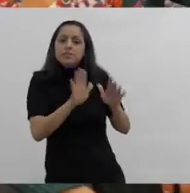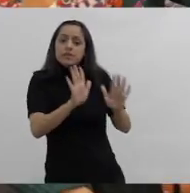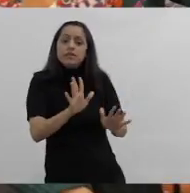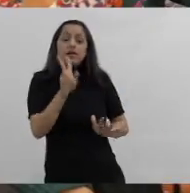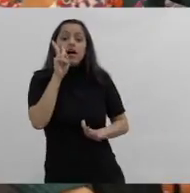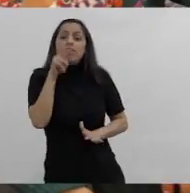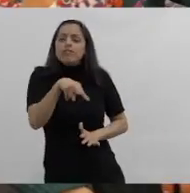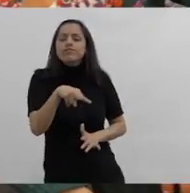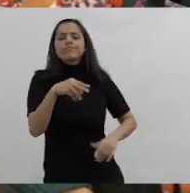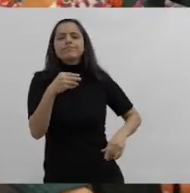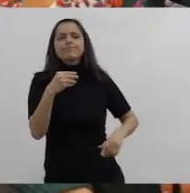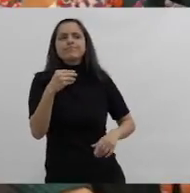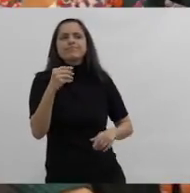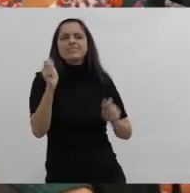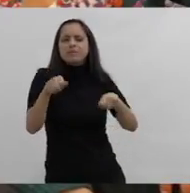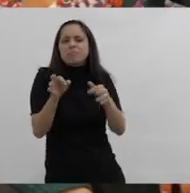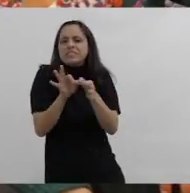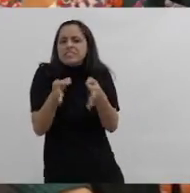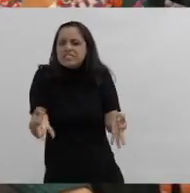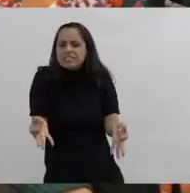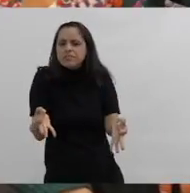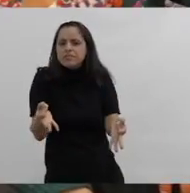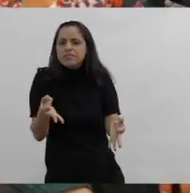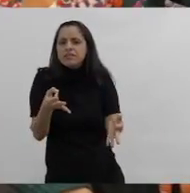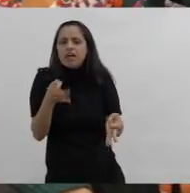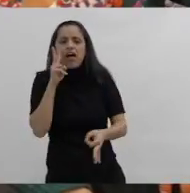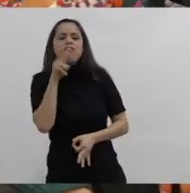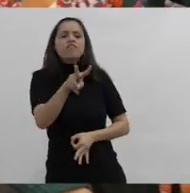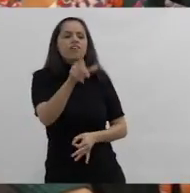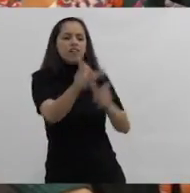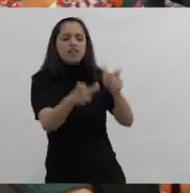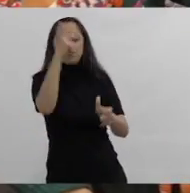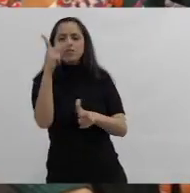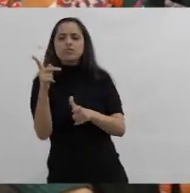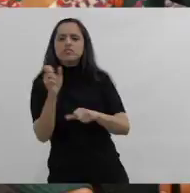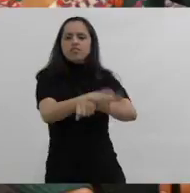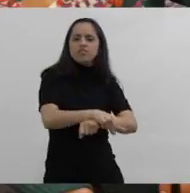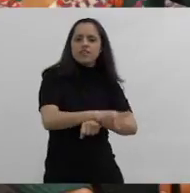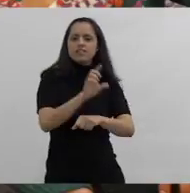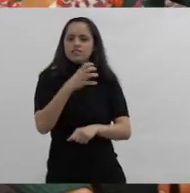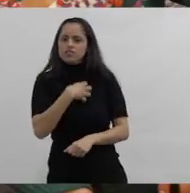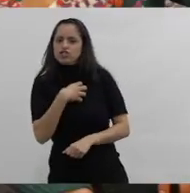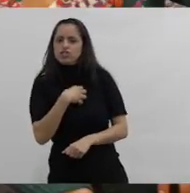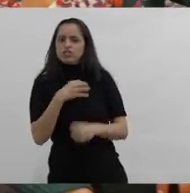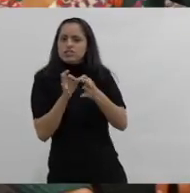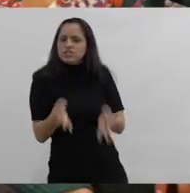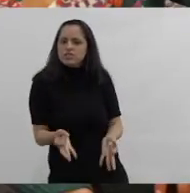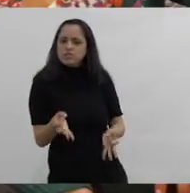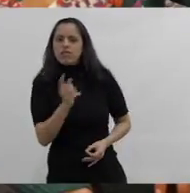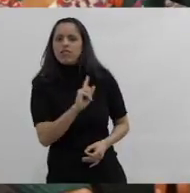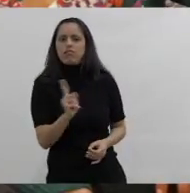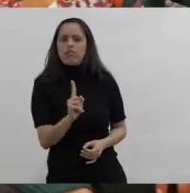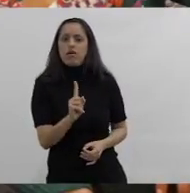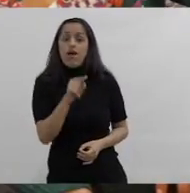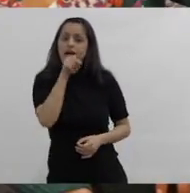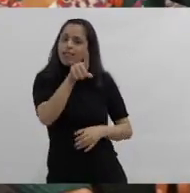puede ser simplemente por la buena voluntad de algunas personas. O sea, no puede ser porque, bueno, la directora de Rumania es muy buena, y los profesores